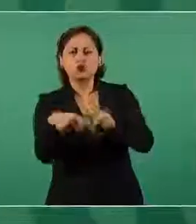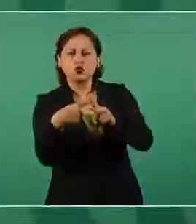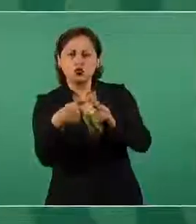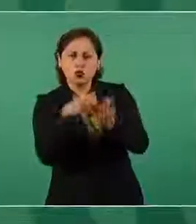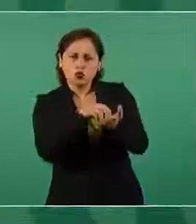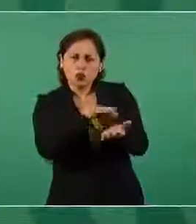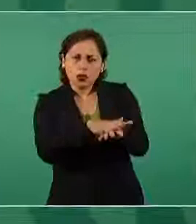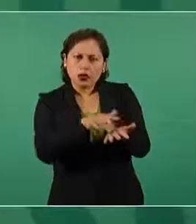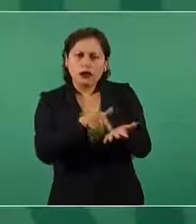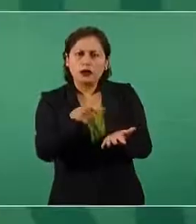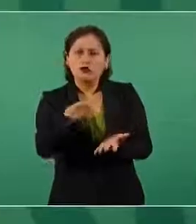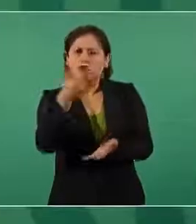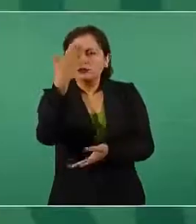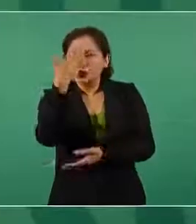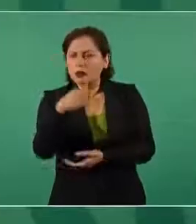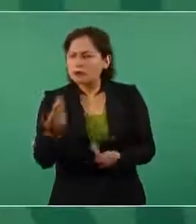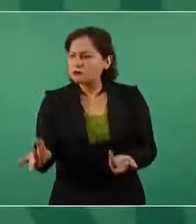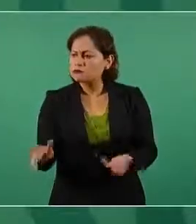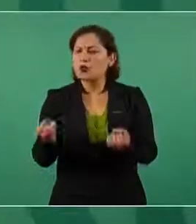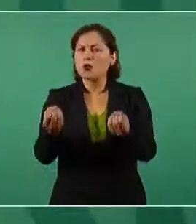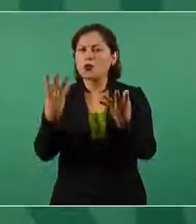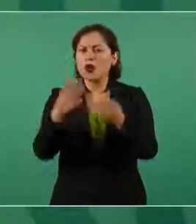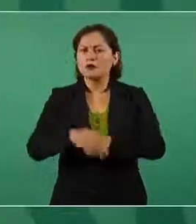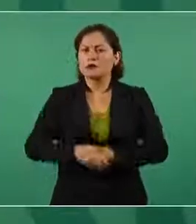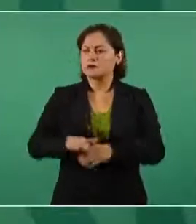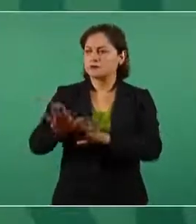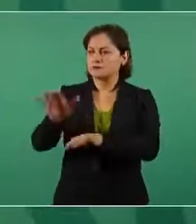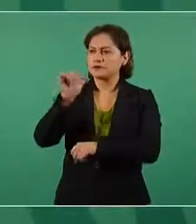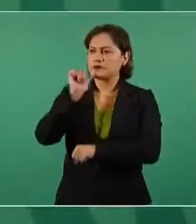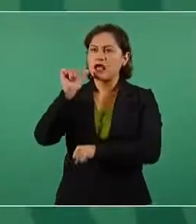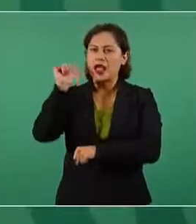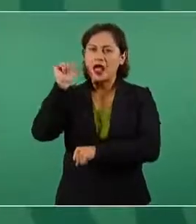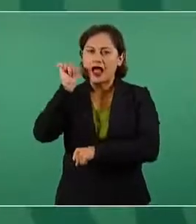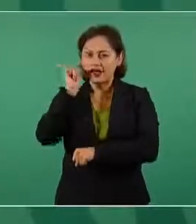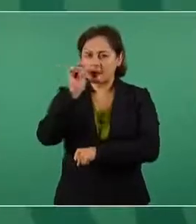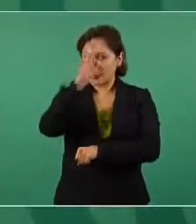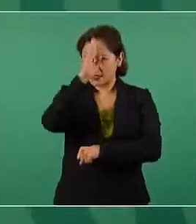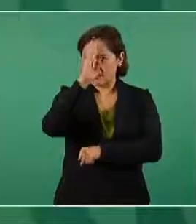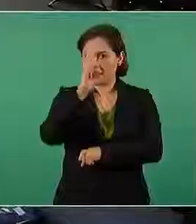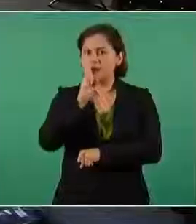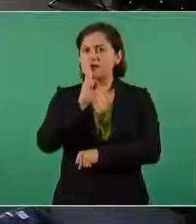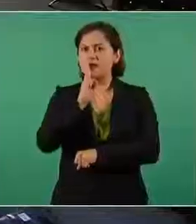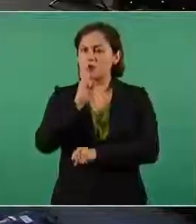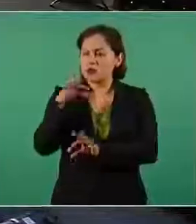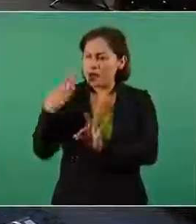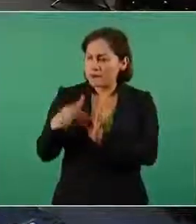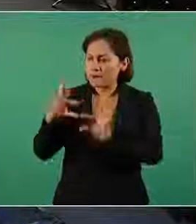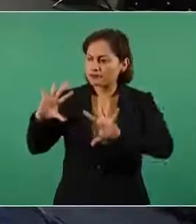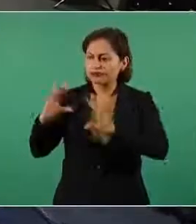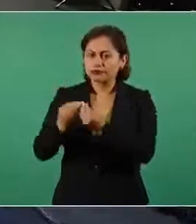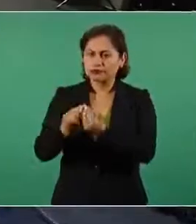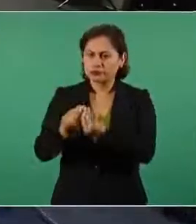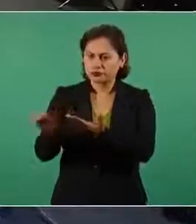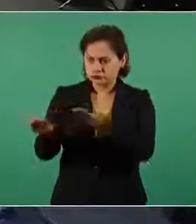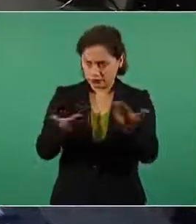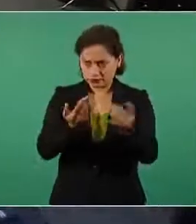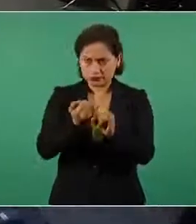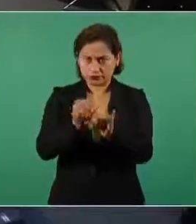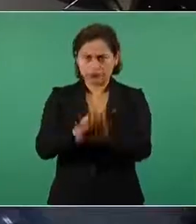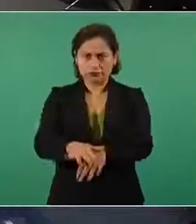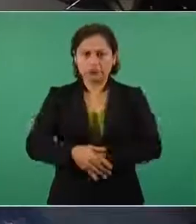un corte hasta ayer al mediodía. A ver por qué no lo informas.